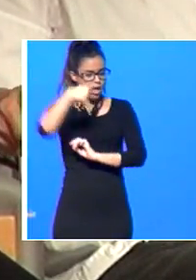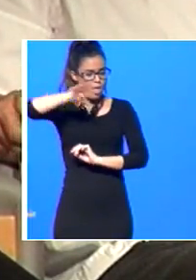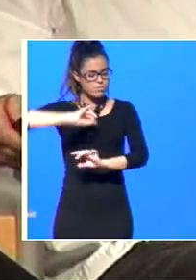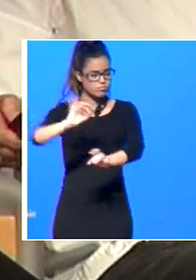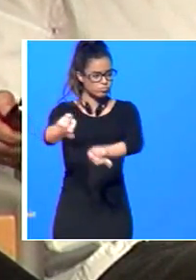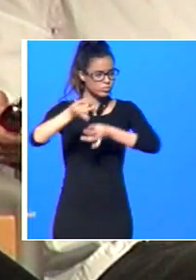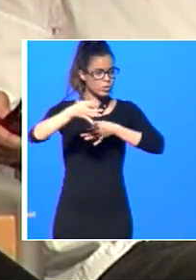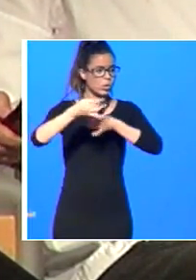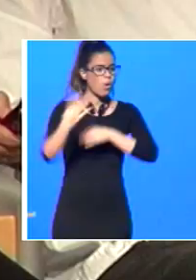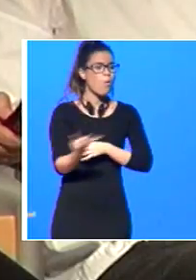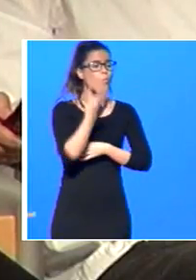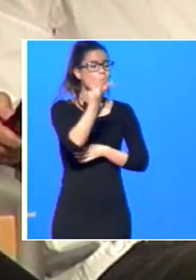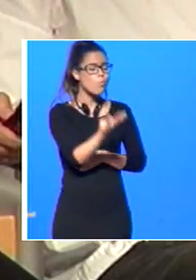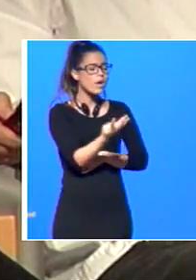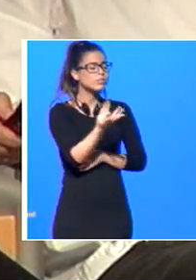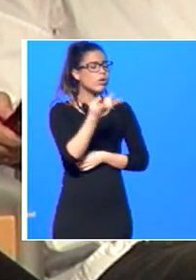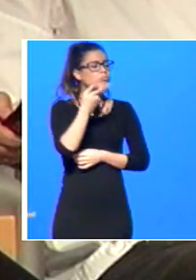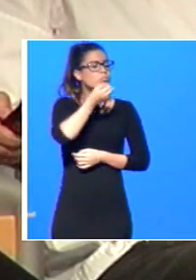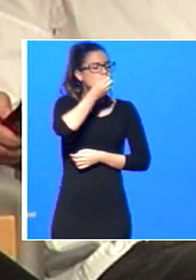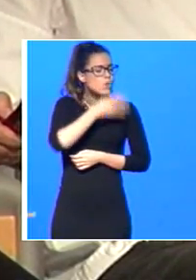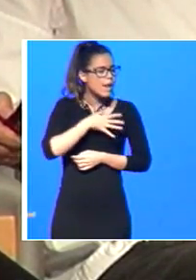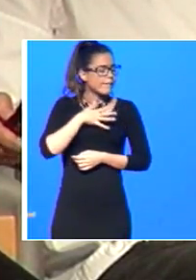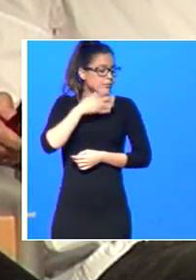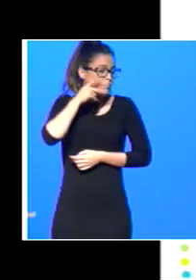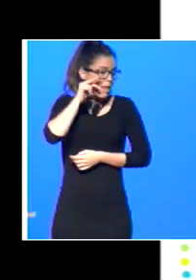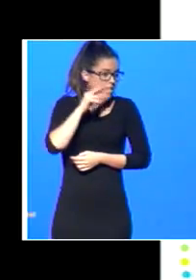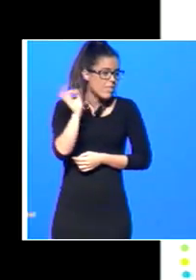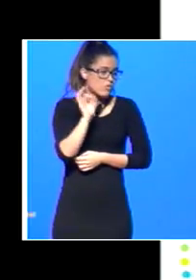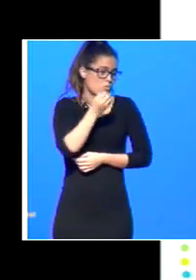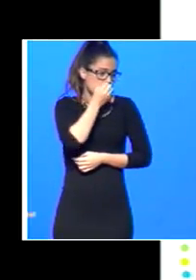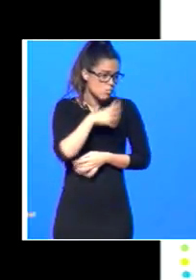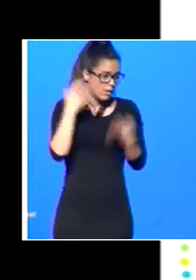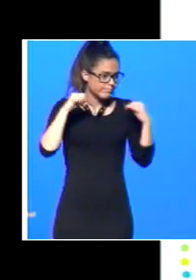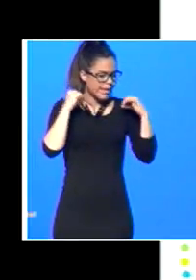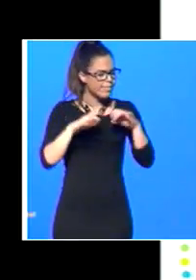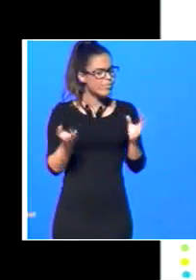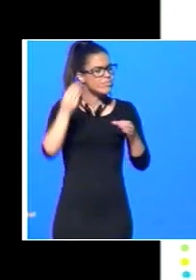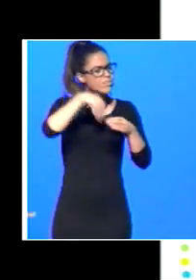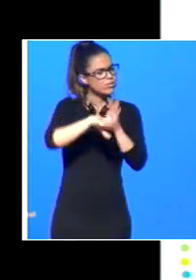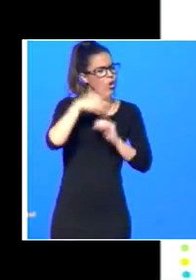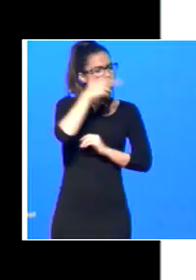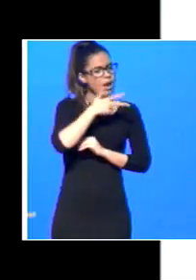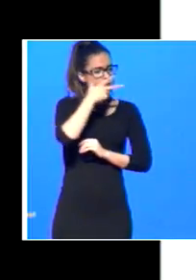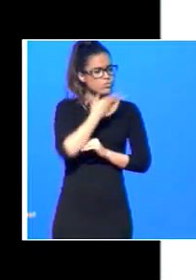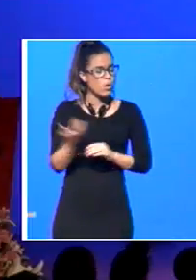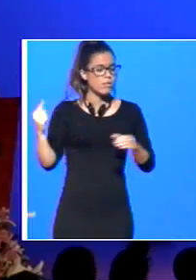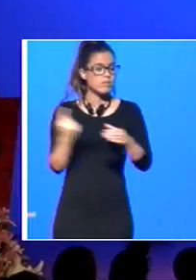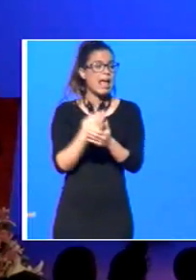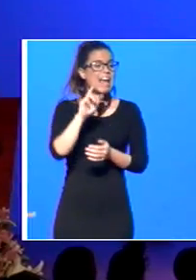4 buenas experiencias, buenas prácticas en un contexto de escuela inclusiva. Comenzará